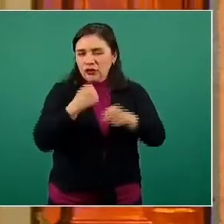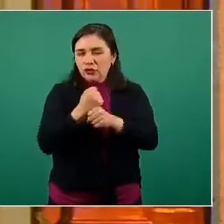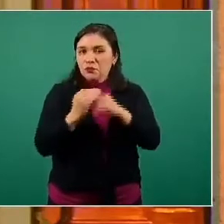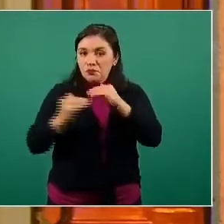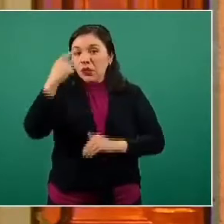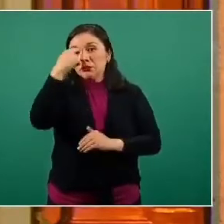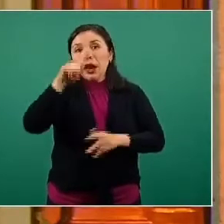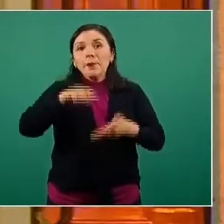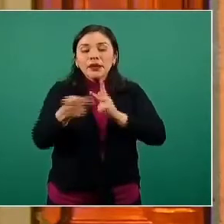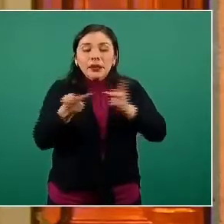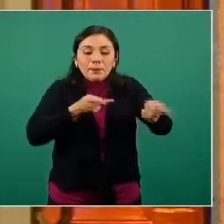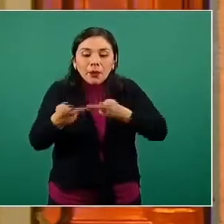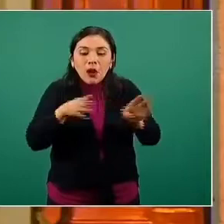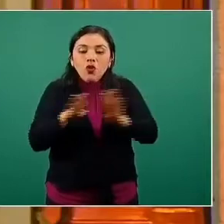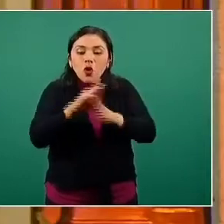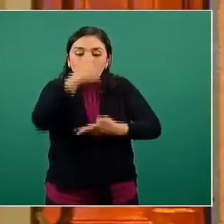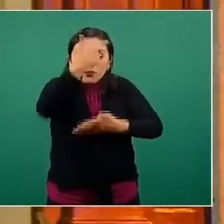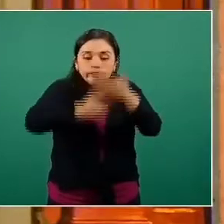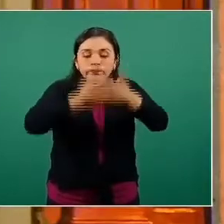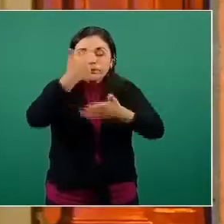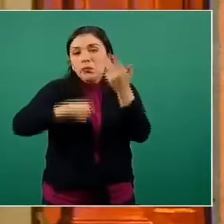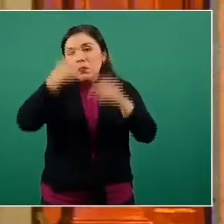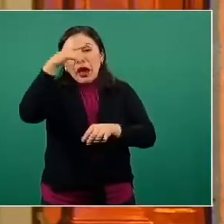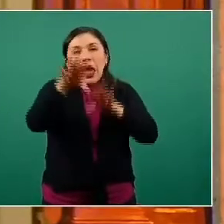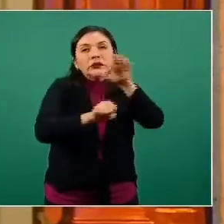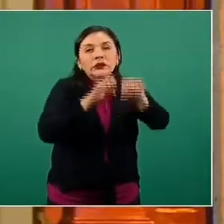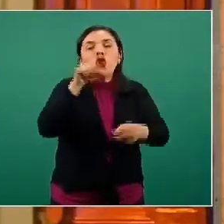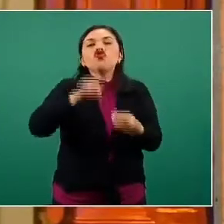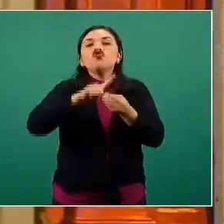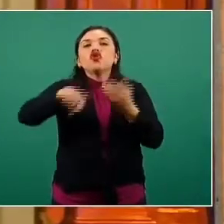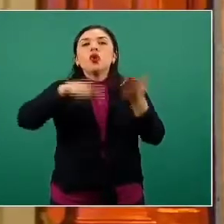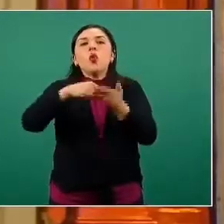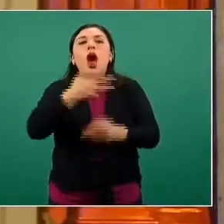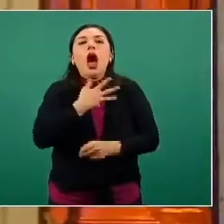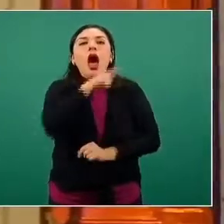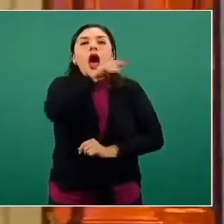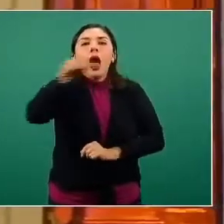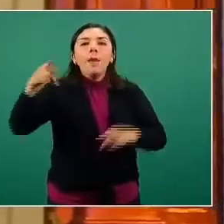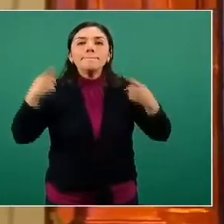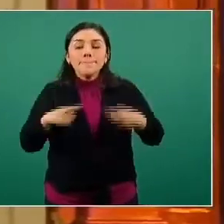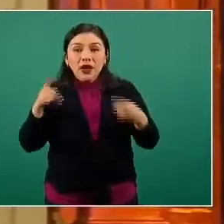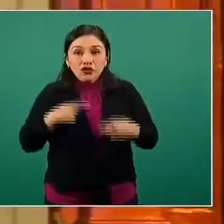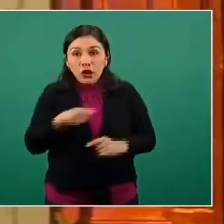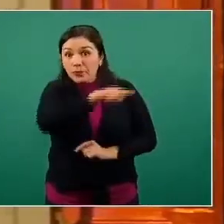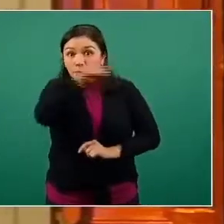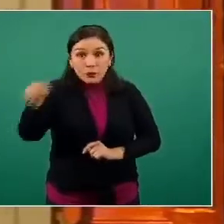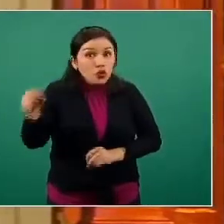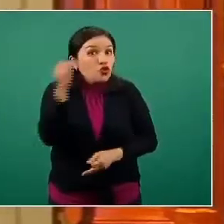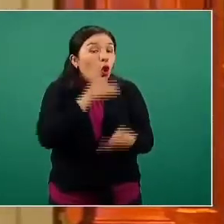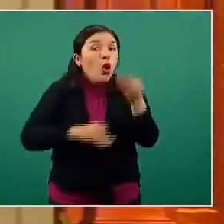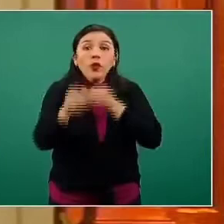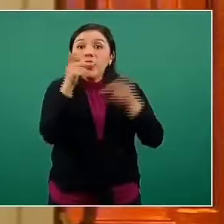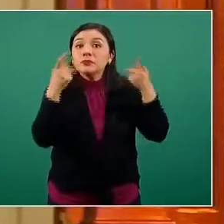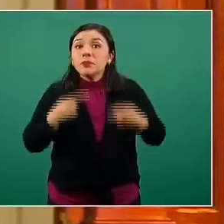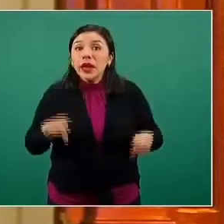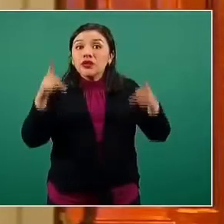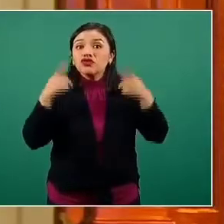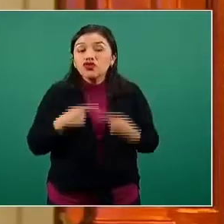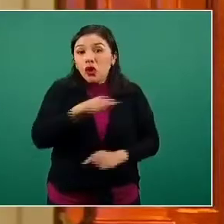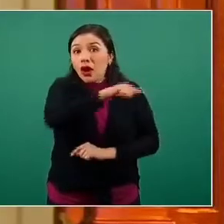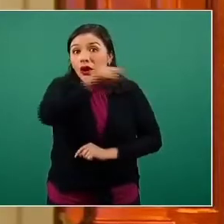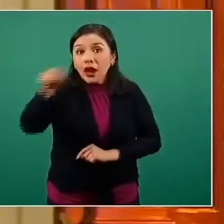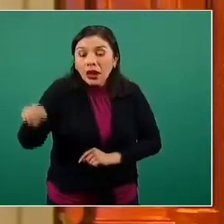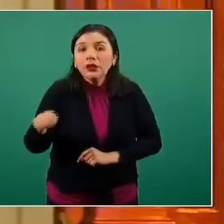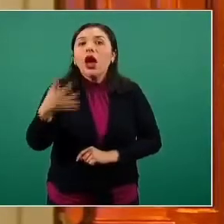los planes específicos de ubicación en los territorios y que las personas, todas las